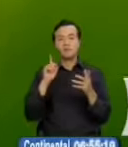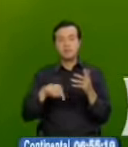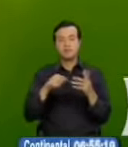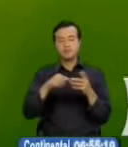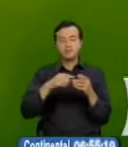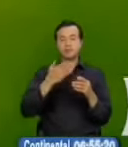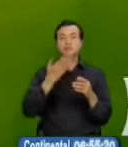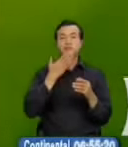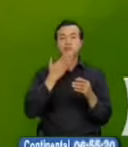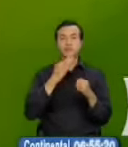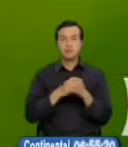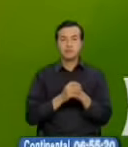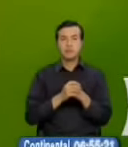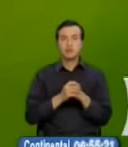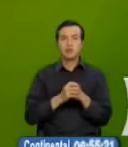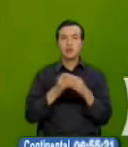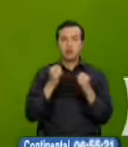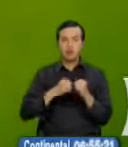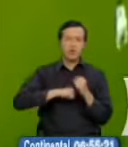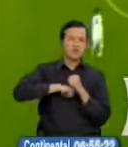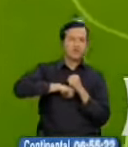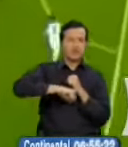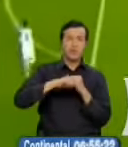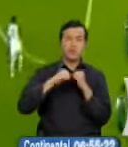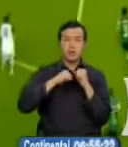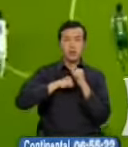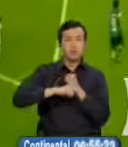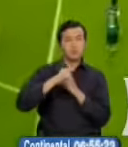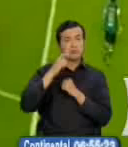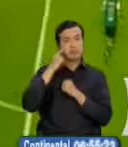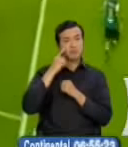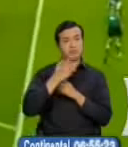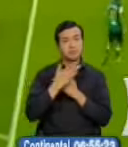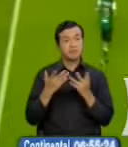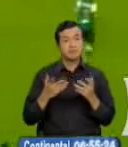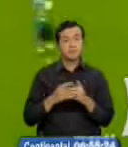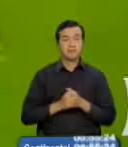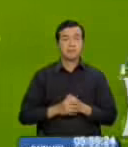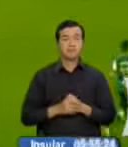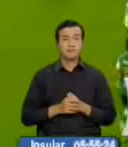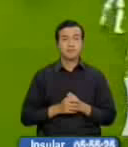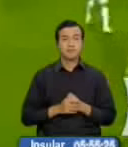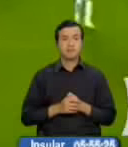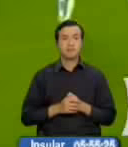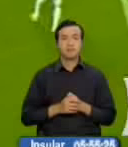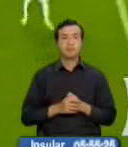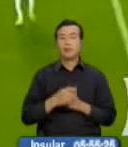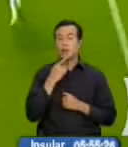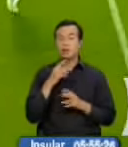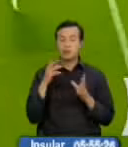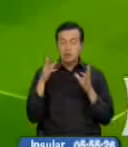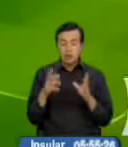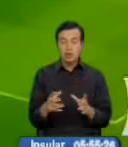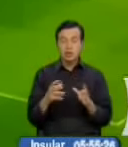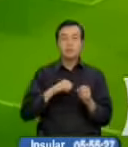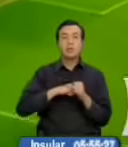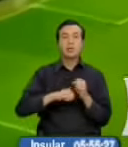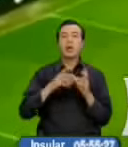servidito para un potencial remate. Buena la intención, pero se reclamó penal. Además,